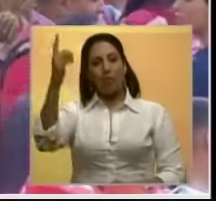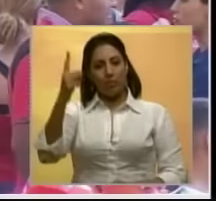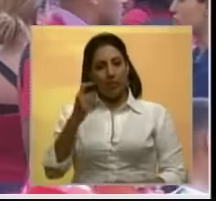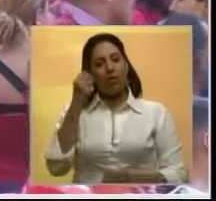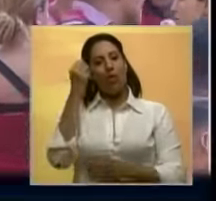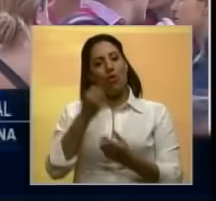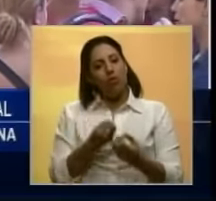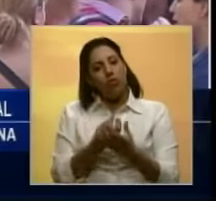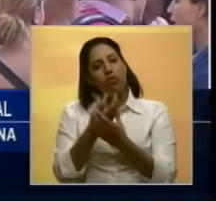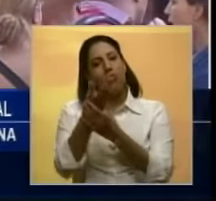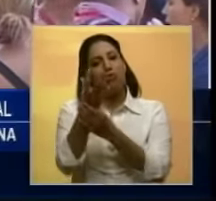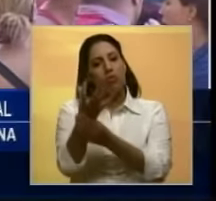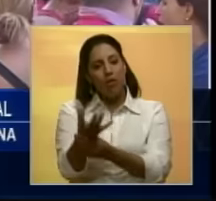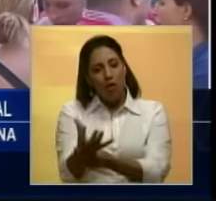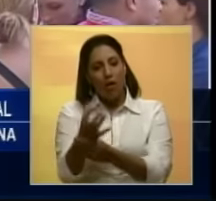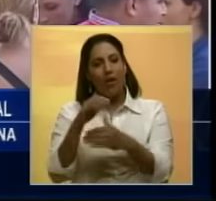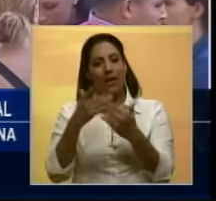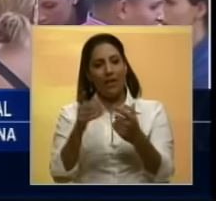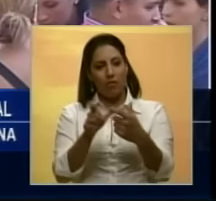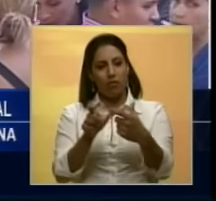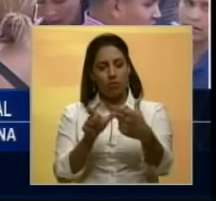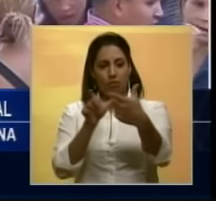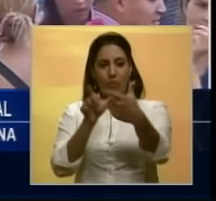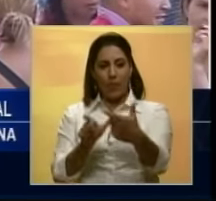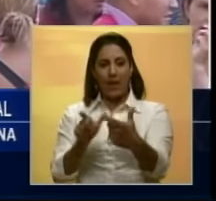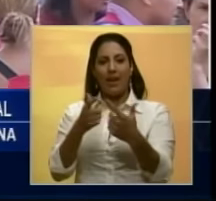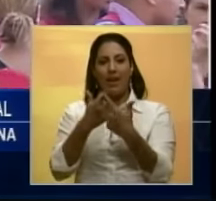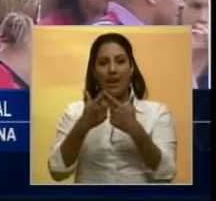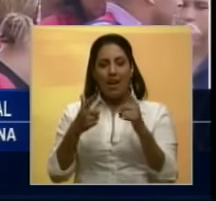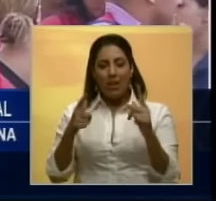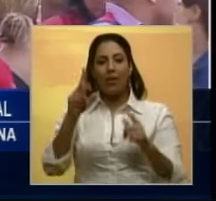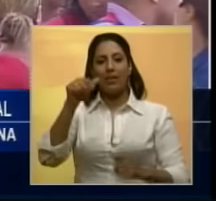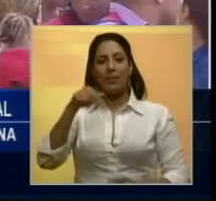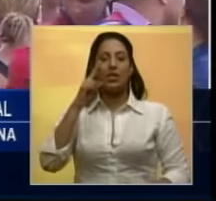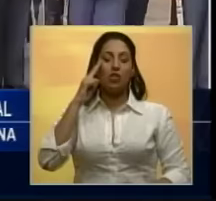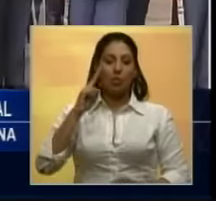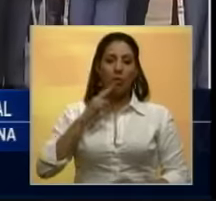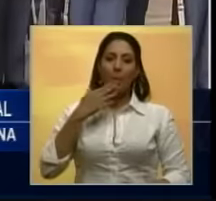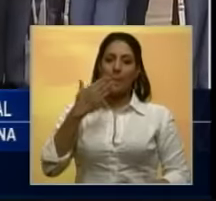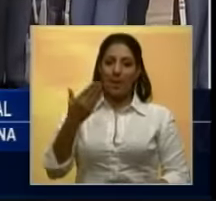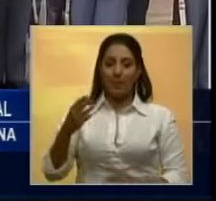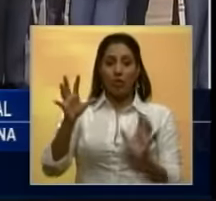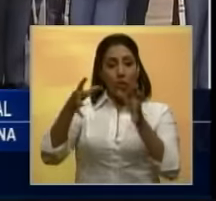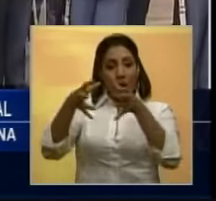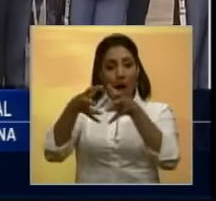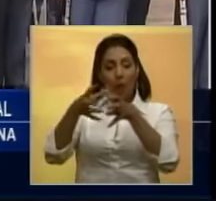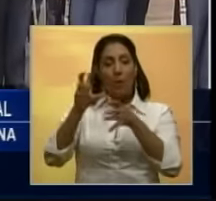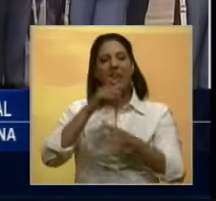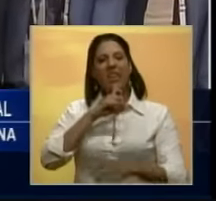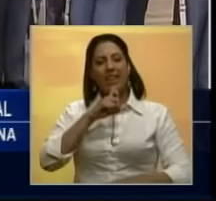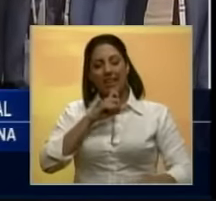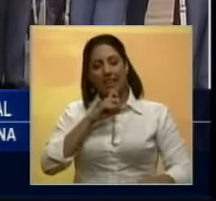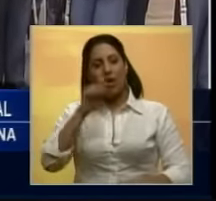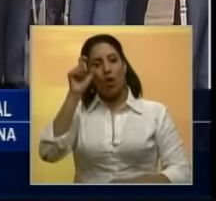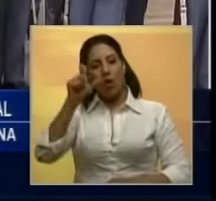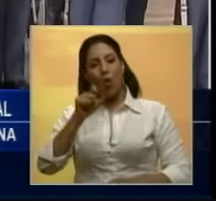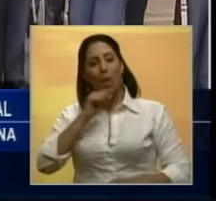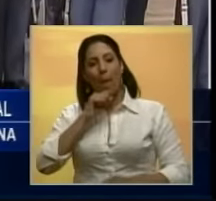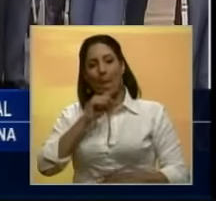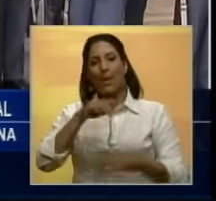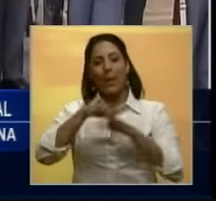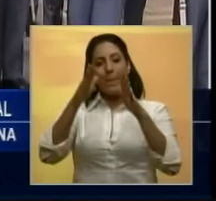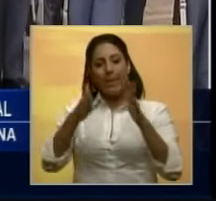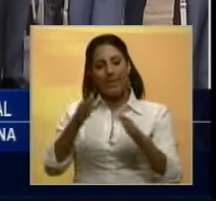una ofrenda floral ante el sarcófago del libertador Simón Bolívar. Él estará acompañado por Vladimir Padrino